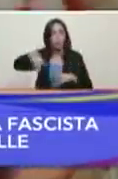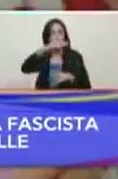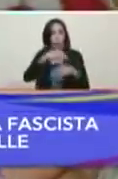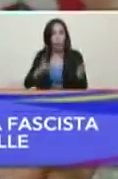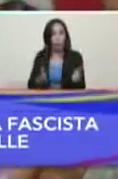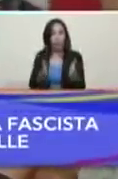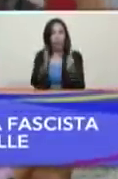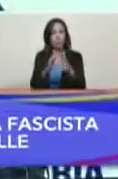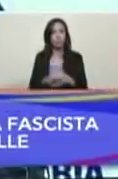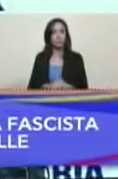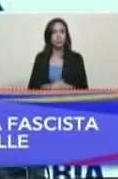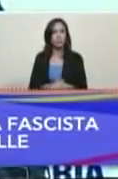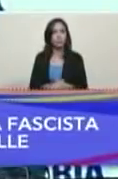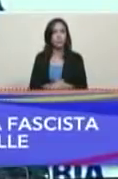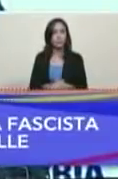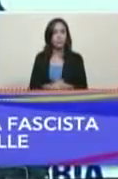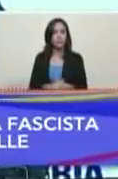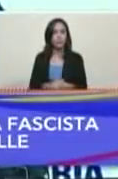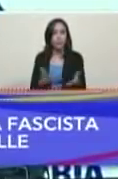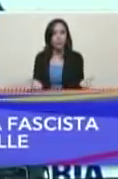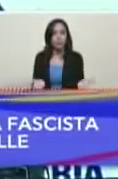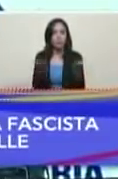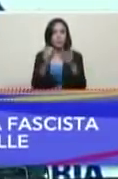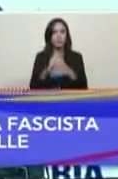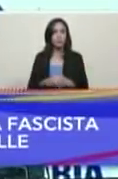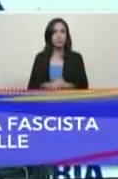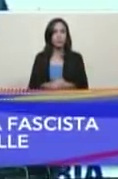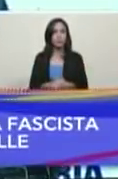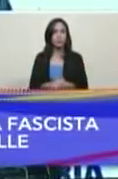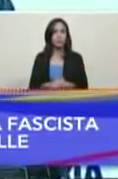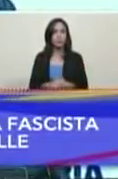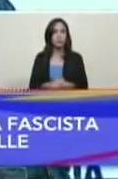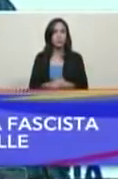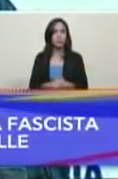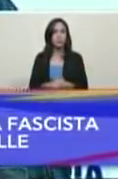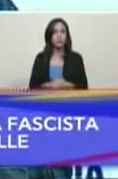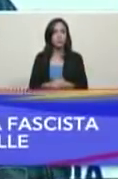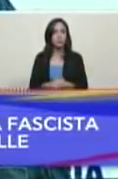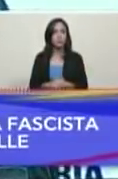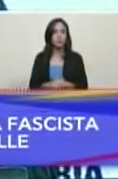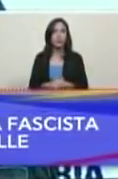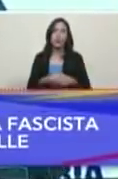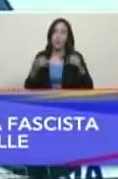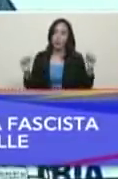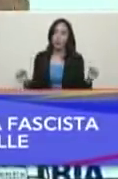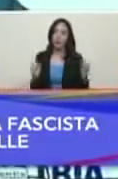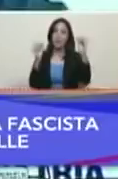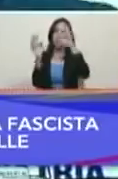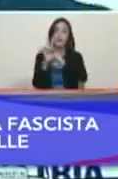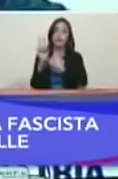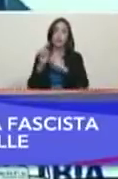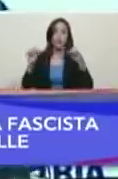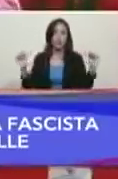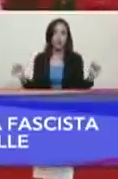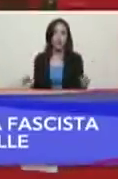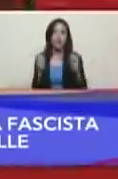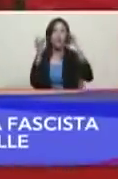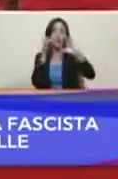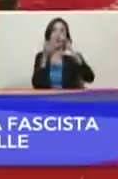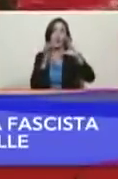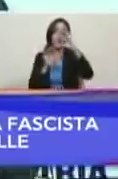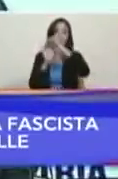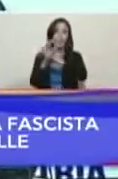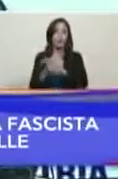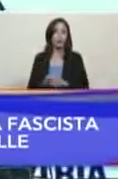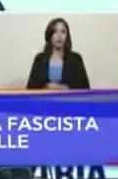felicidad social, el camino de la paz. ¡Que viva el movimiento Somos Venezuela! ¡Que viva el carnet de la patria!